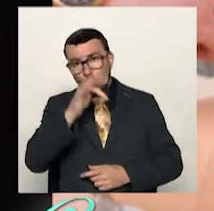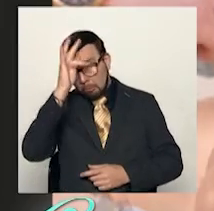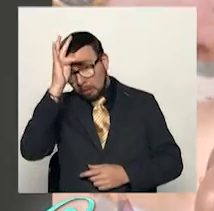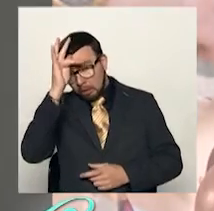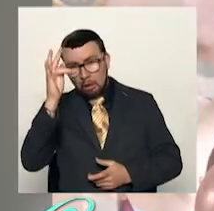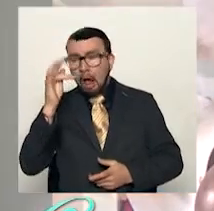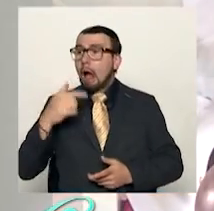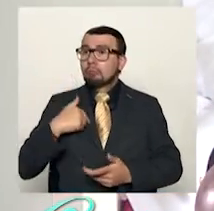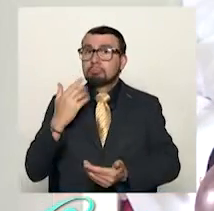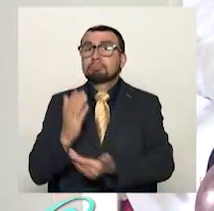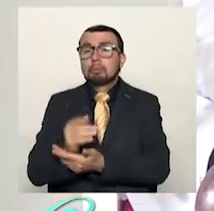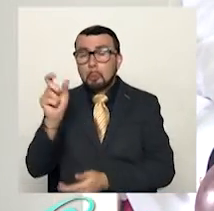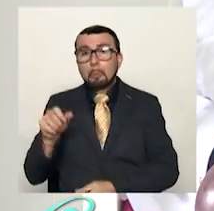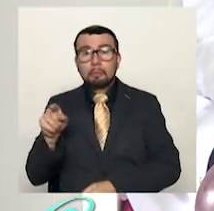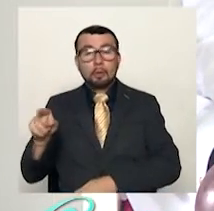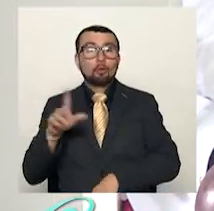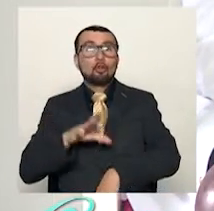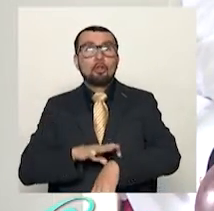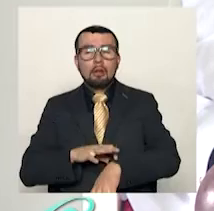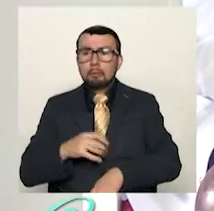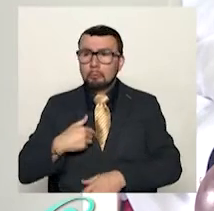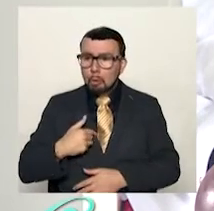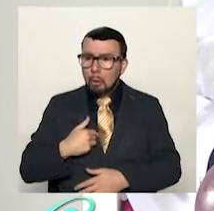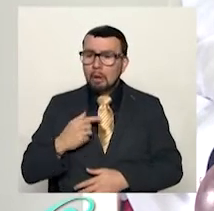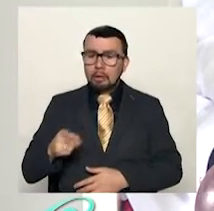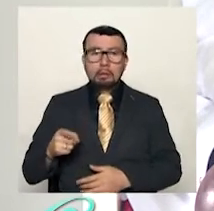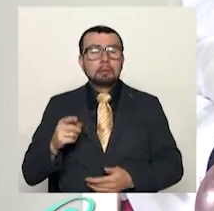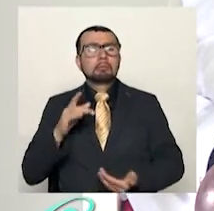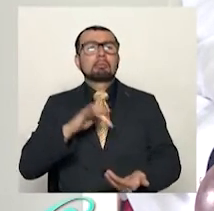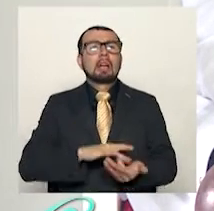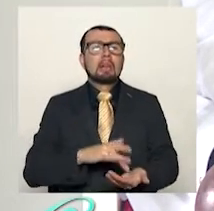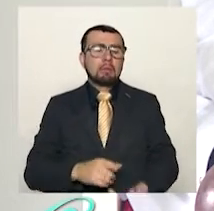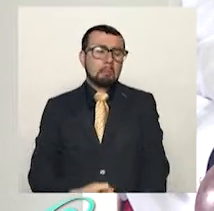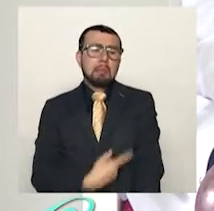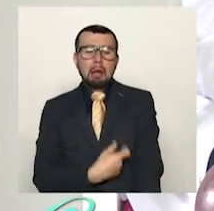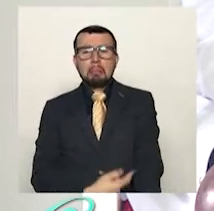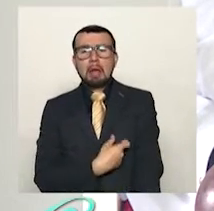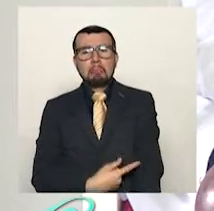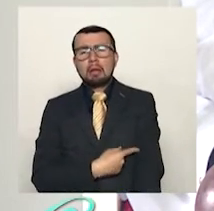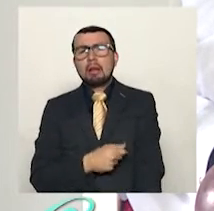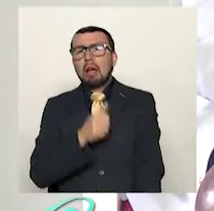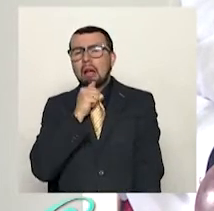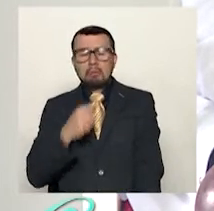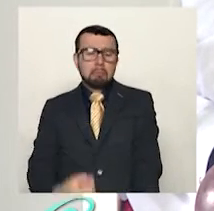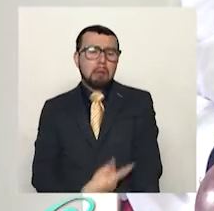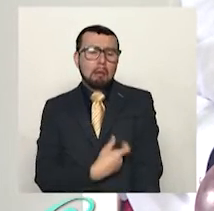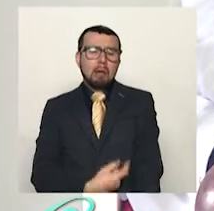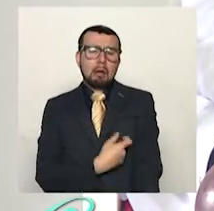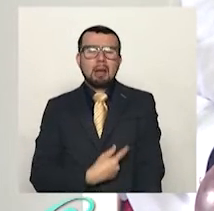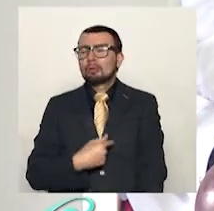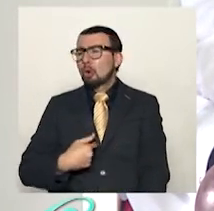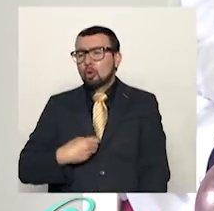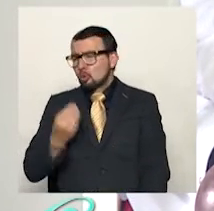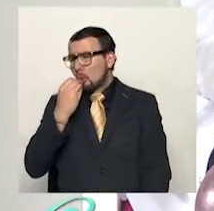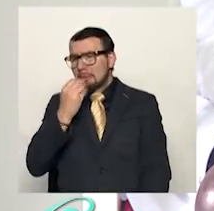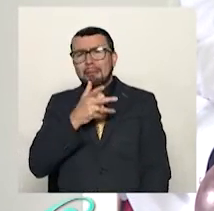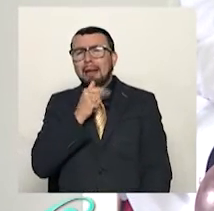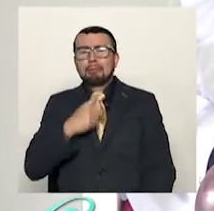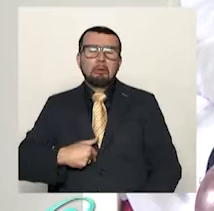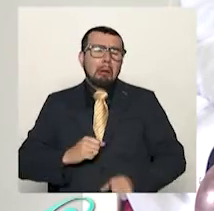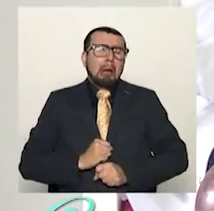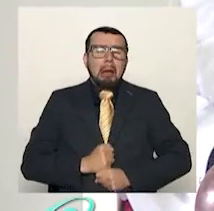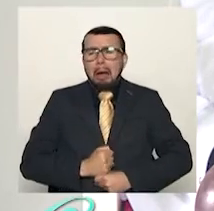fui donde la doctora y me dejó tirada una camilla y me puso suero, y eso fue todo lo que me hicieron, y ni comida me dieron, y estoy aguantando hambre